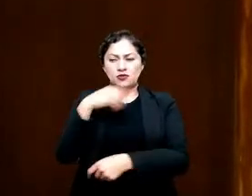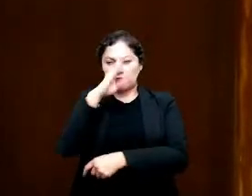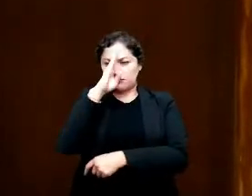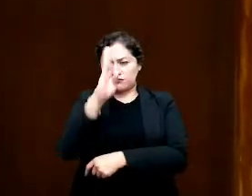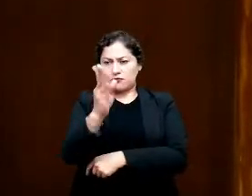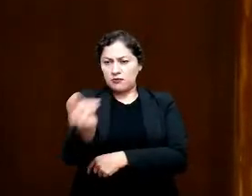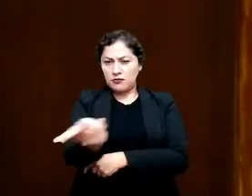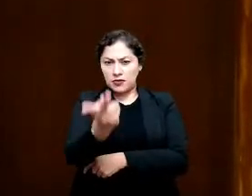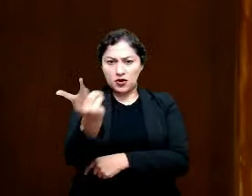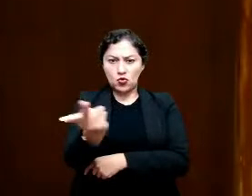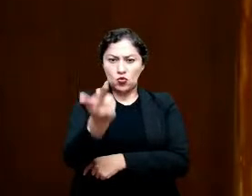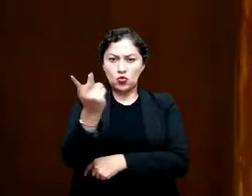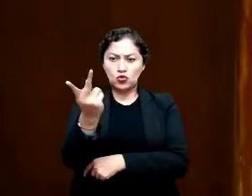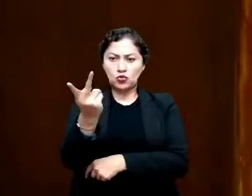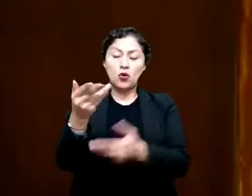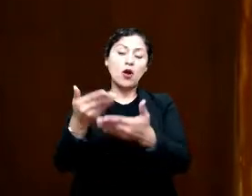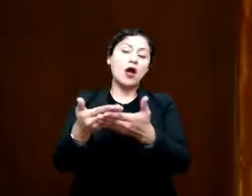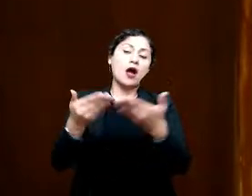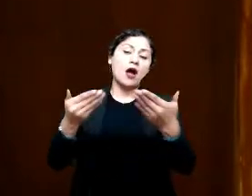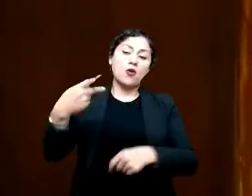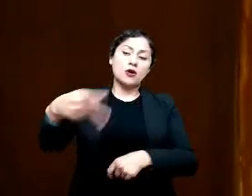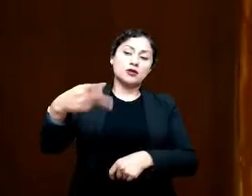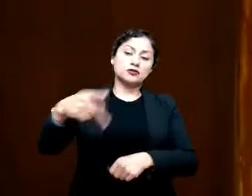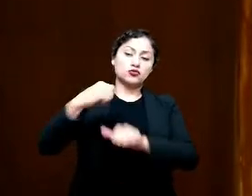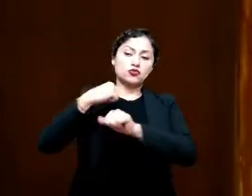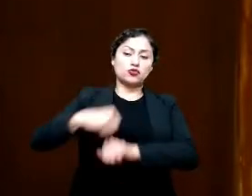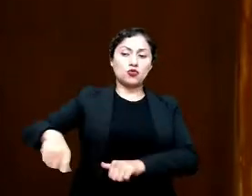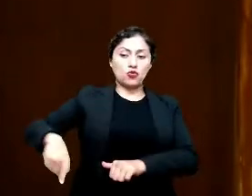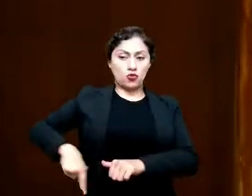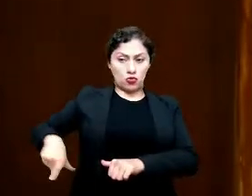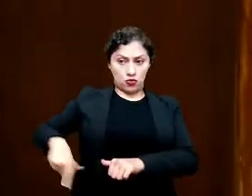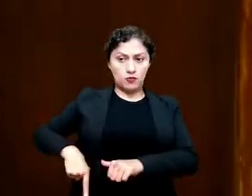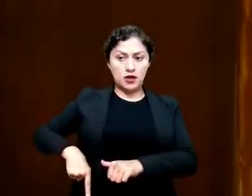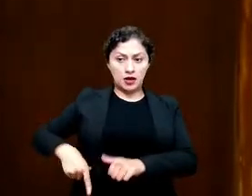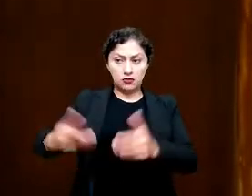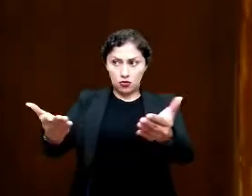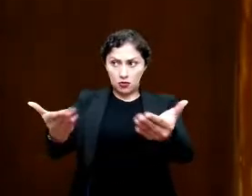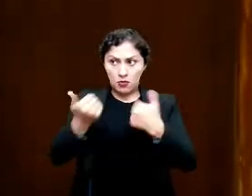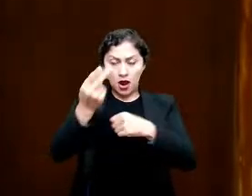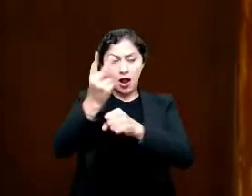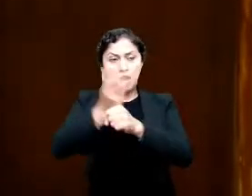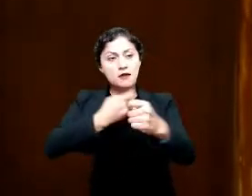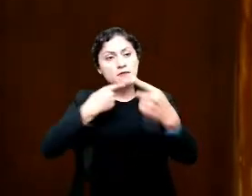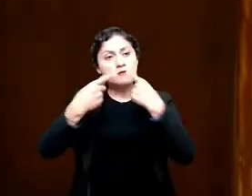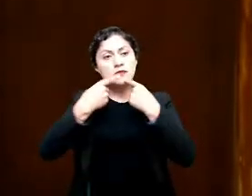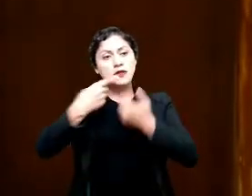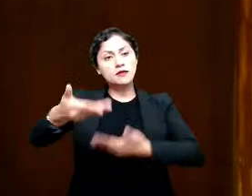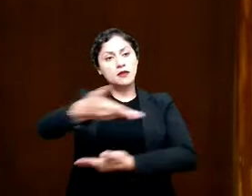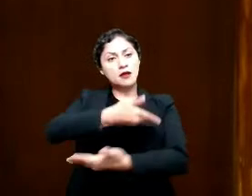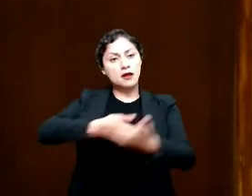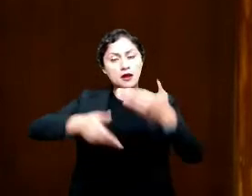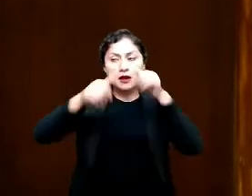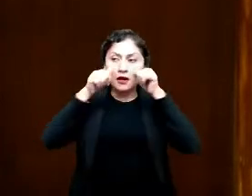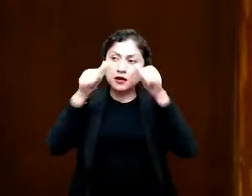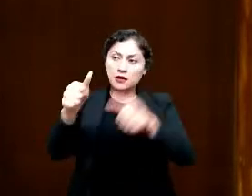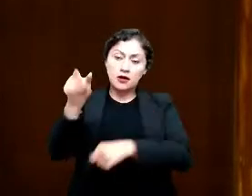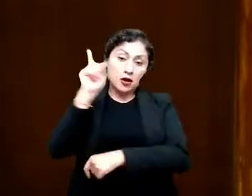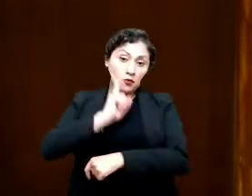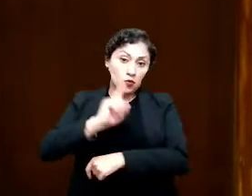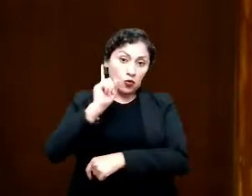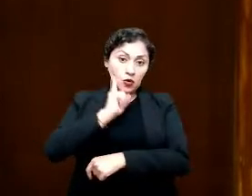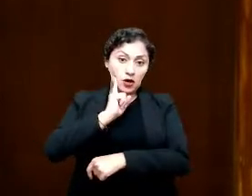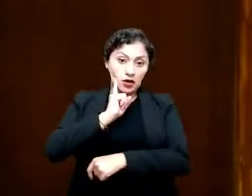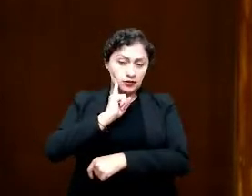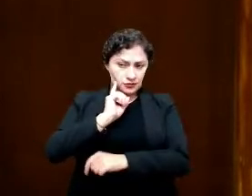¿el gobierno actual ha habilitado canales o mesas de diálogo para escuchar a las mujeres, cuál es el grado